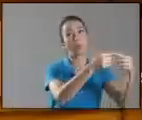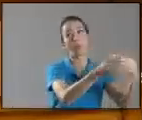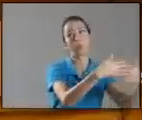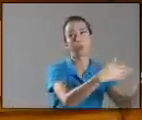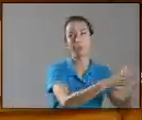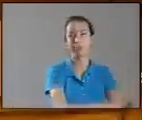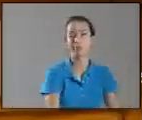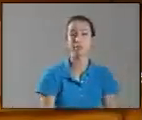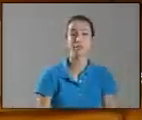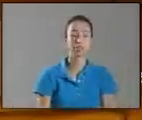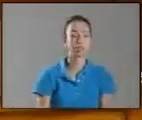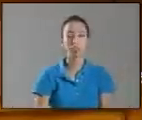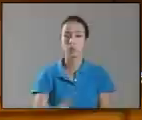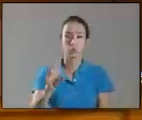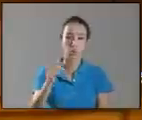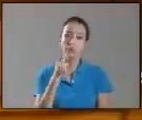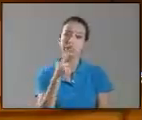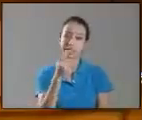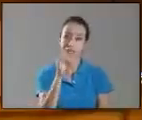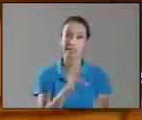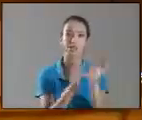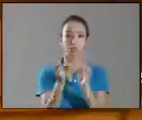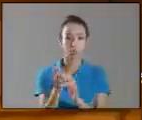Te lo juro por no sé quién.